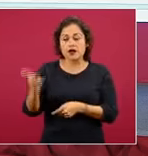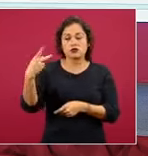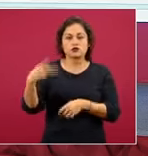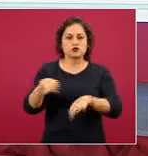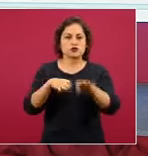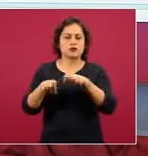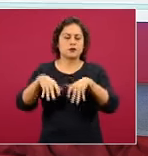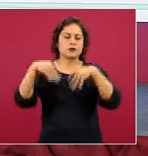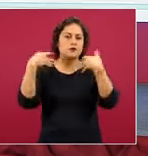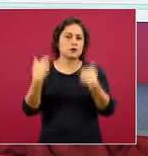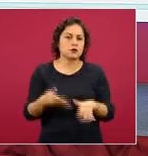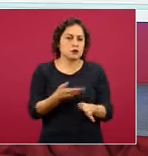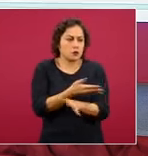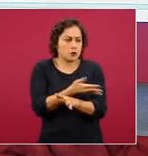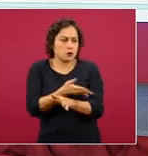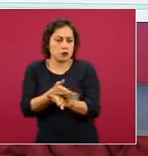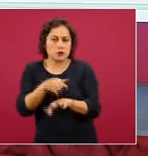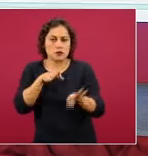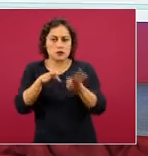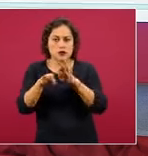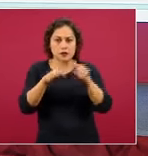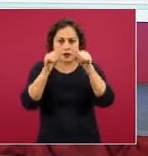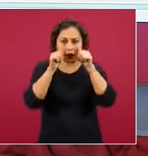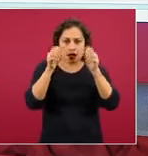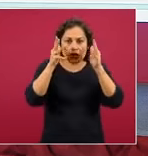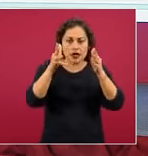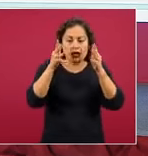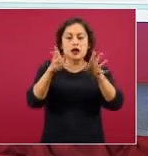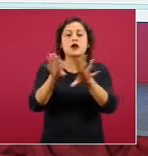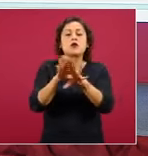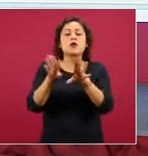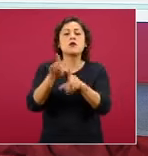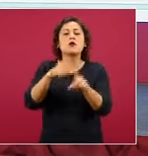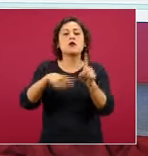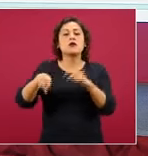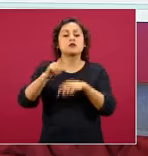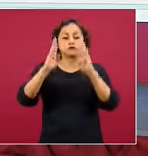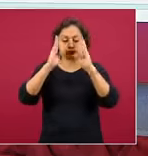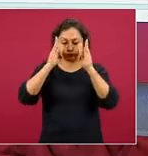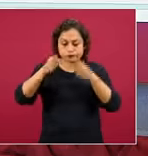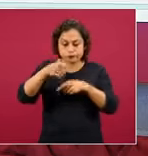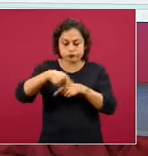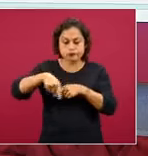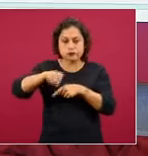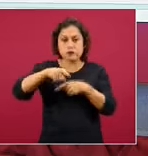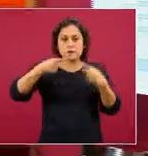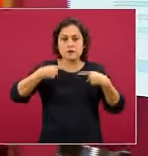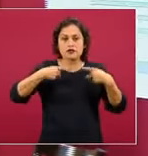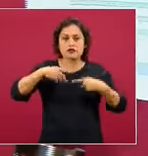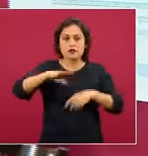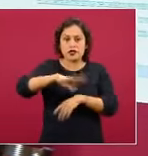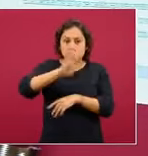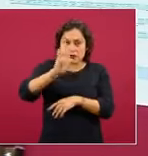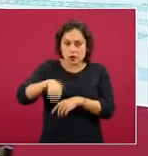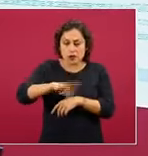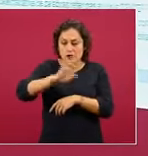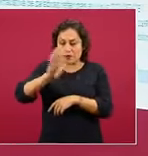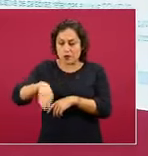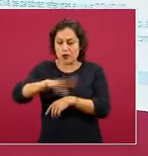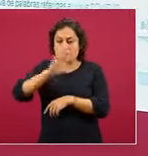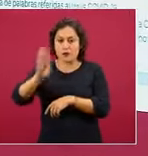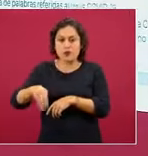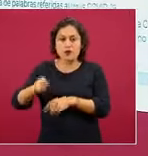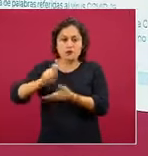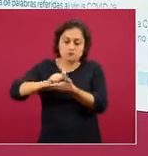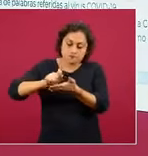semanas y el próximo año de ir haciendo las adjudicaciones de todas estas defunciones con estas actas, en